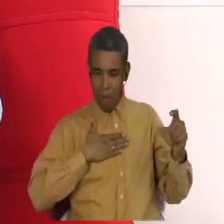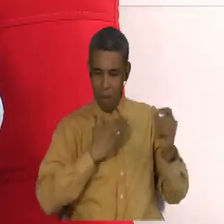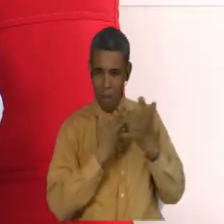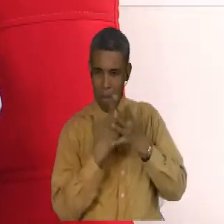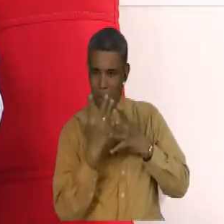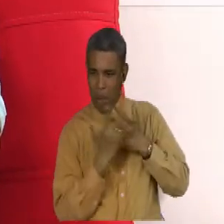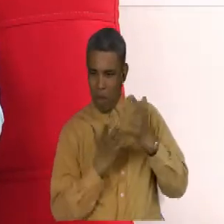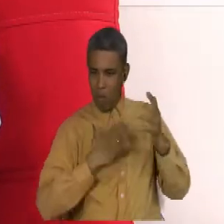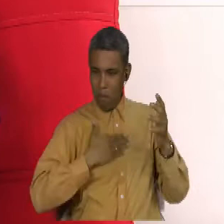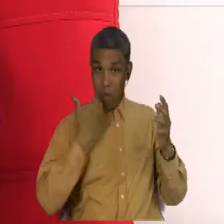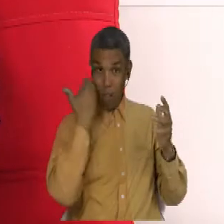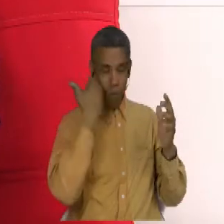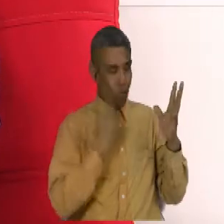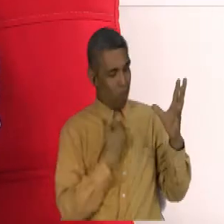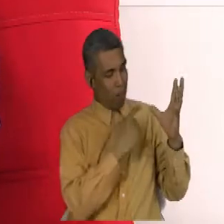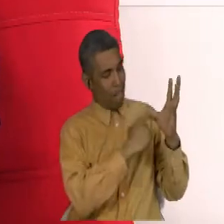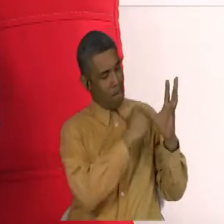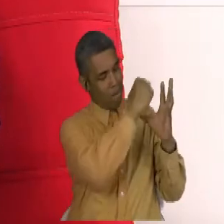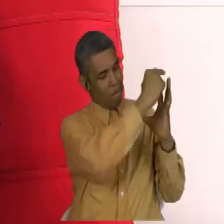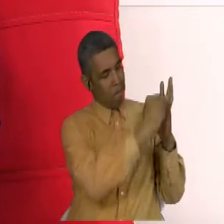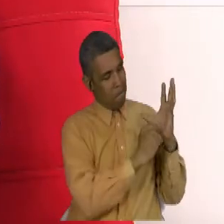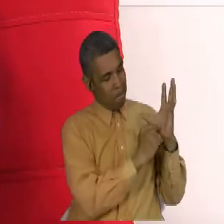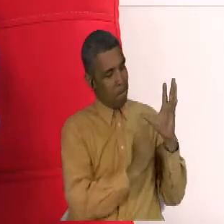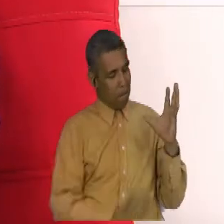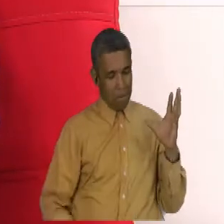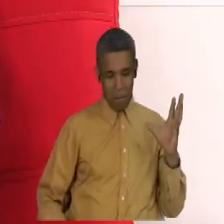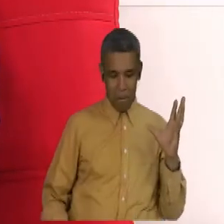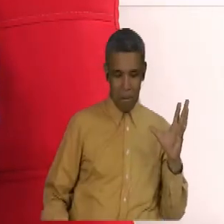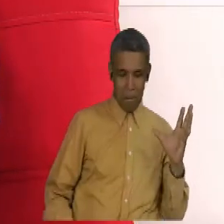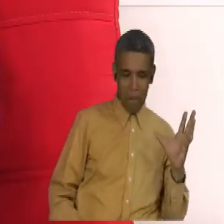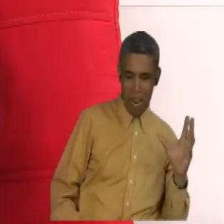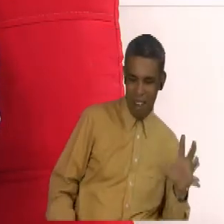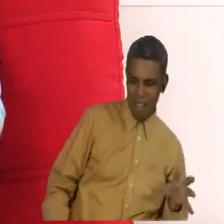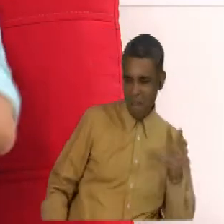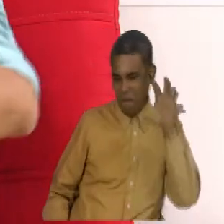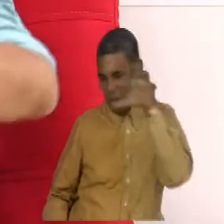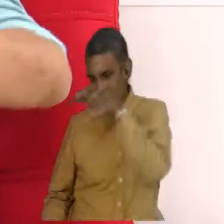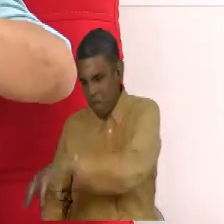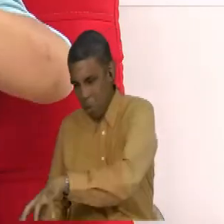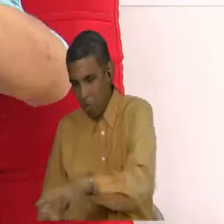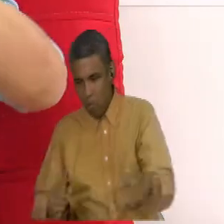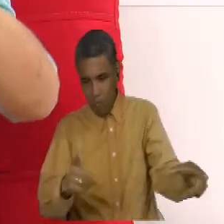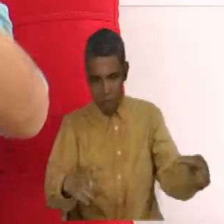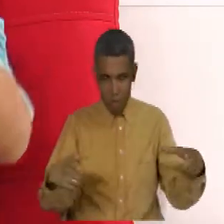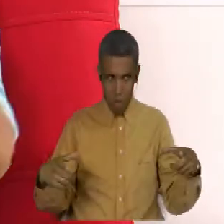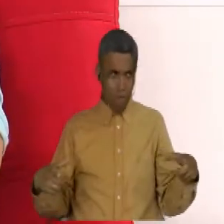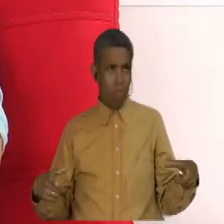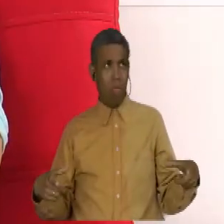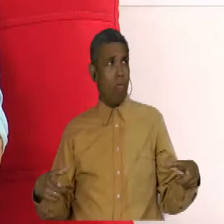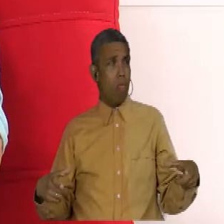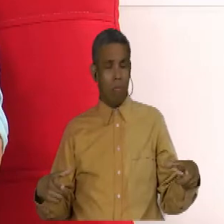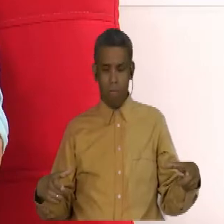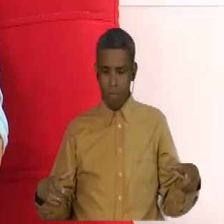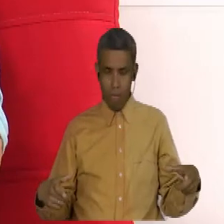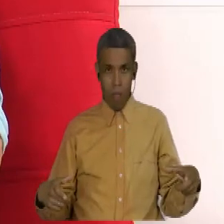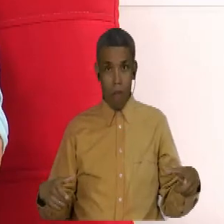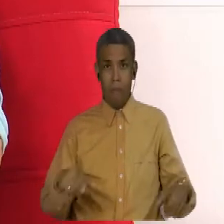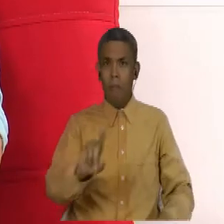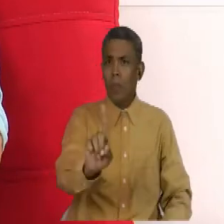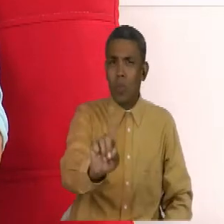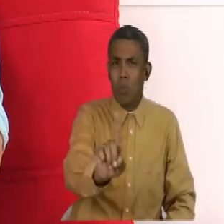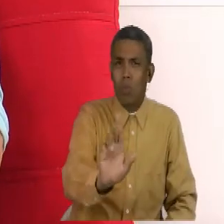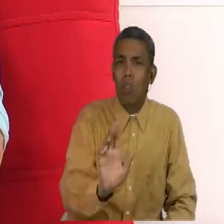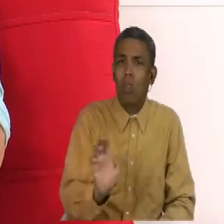pues sírvanle también una porción más pequeña para que él repita. Pero no le estemos dando esas grandes cantidades de